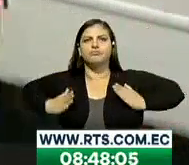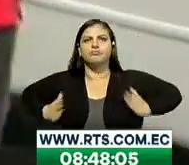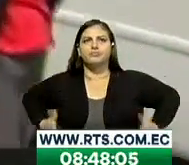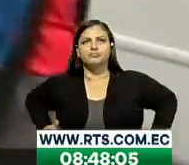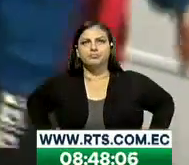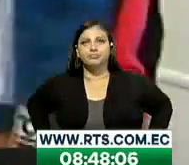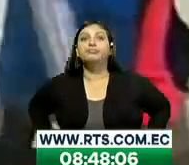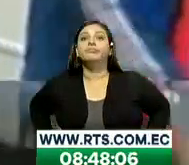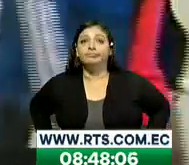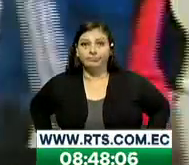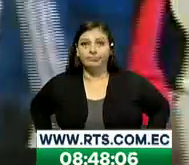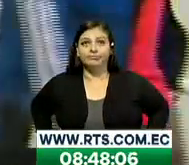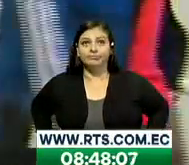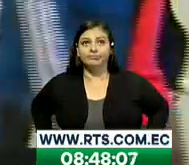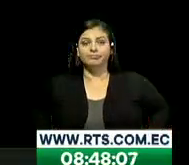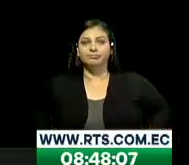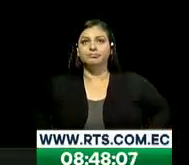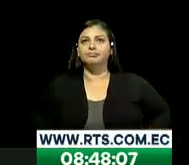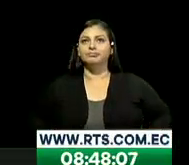presencia de personas que...